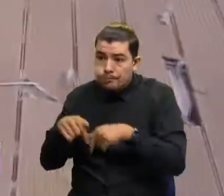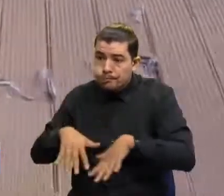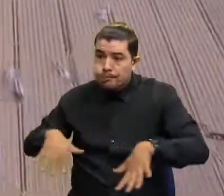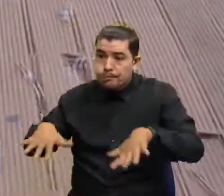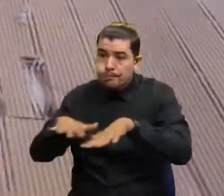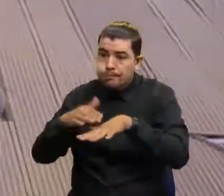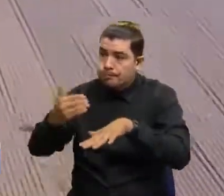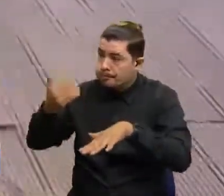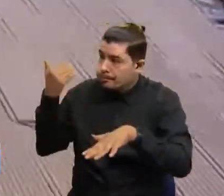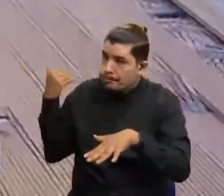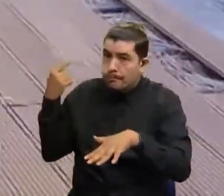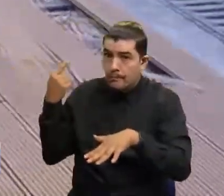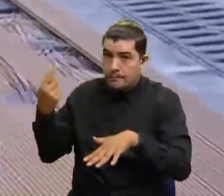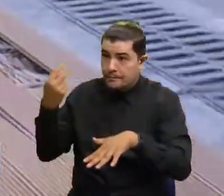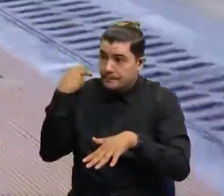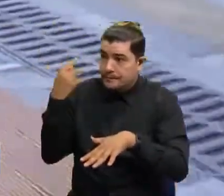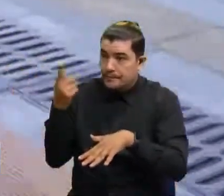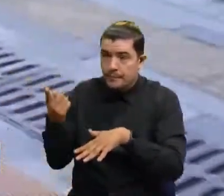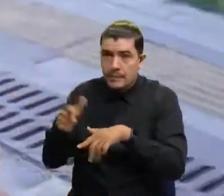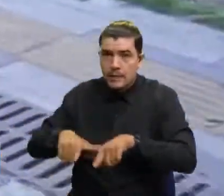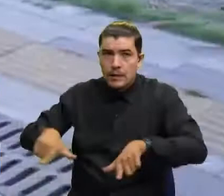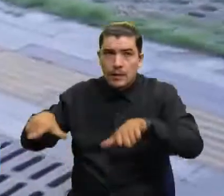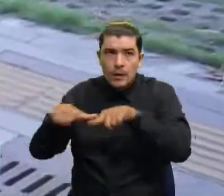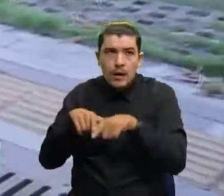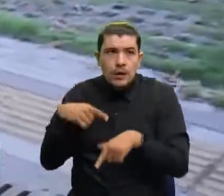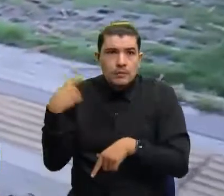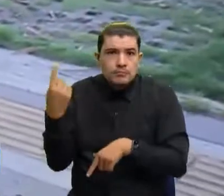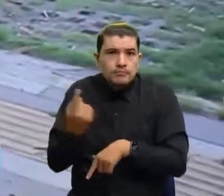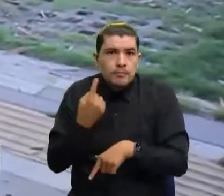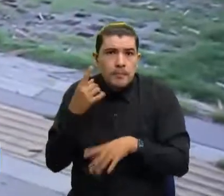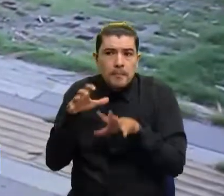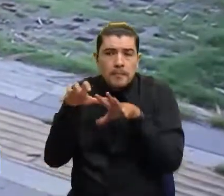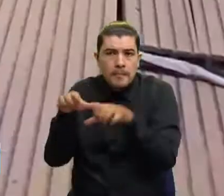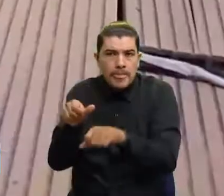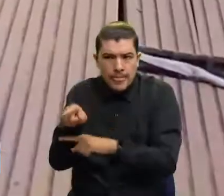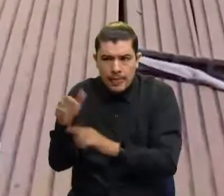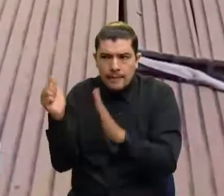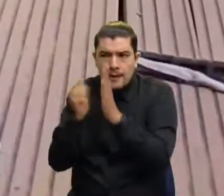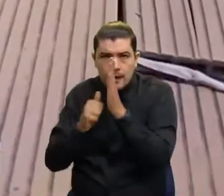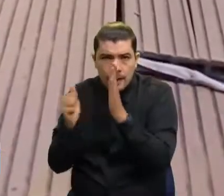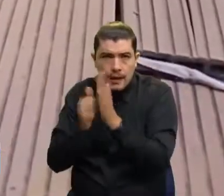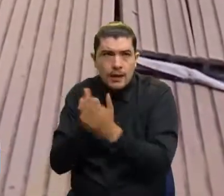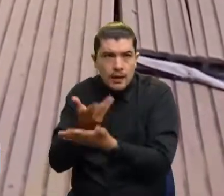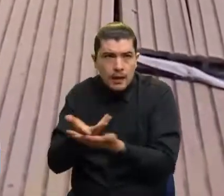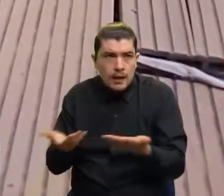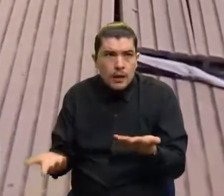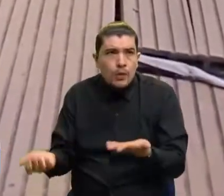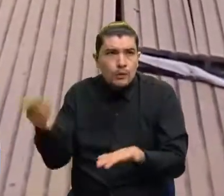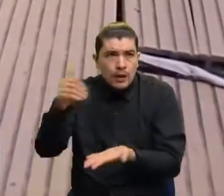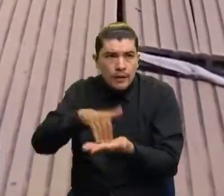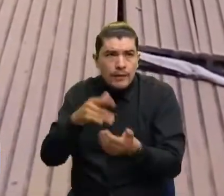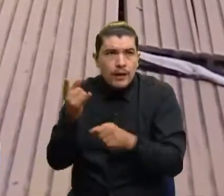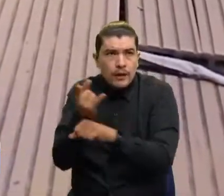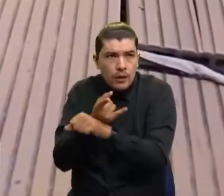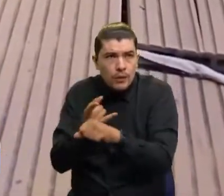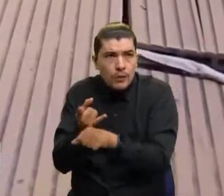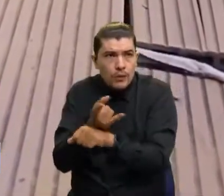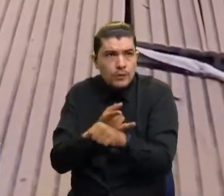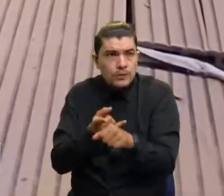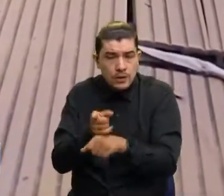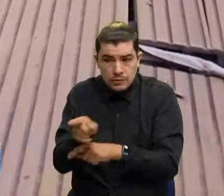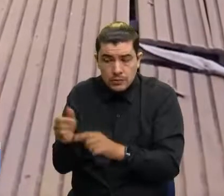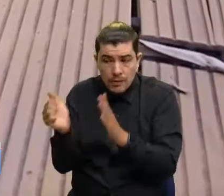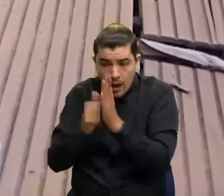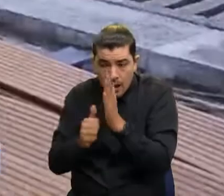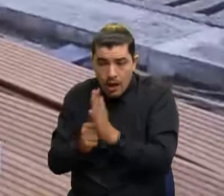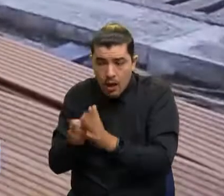atrás mío, que es una plazoleta que prácticamente está obsoleta, ese material reutilizarlo y cogerlo y con ese